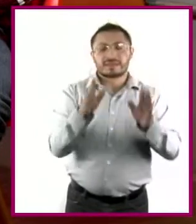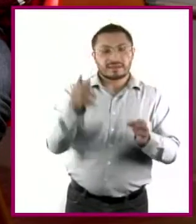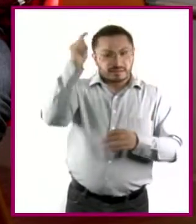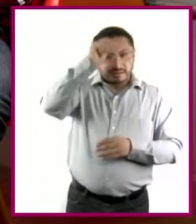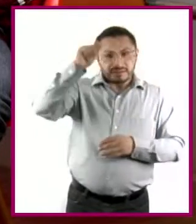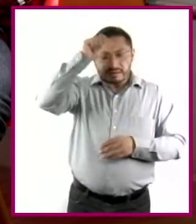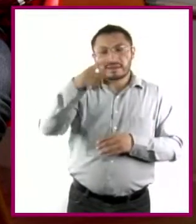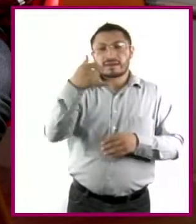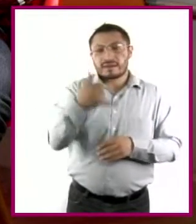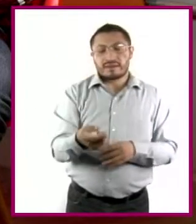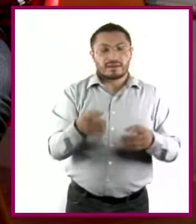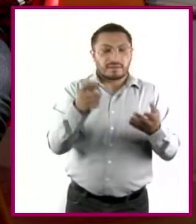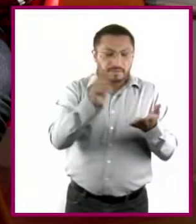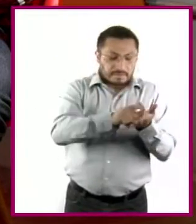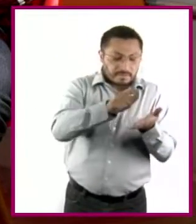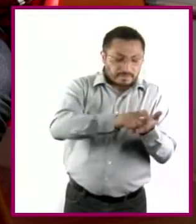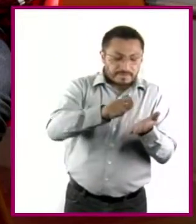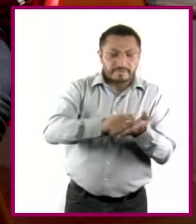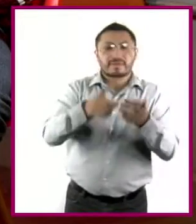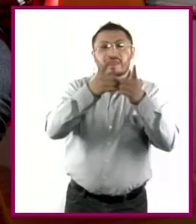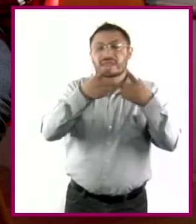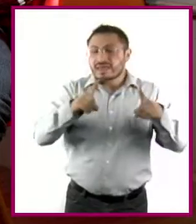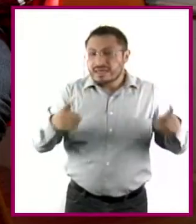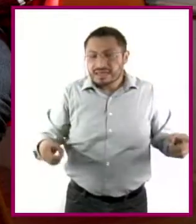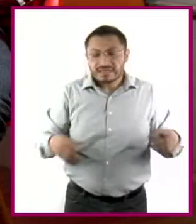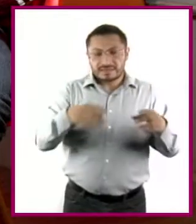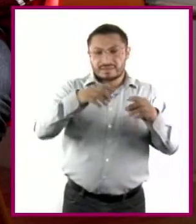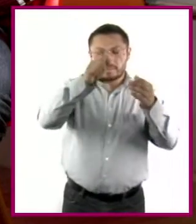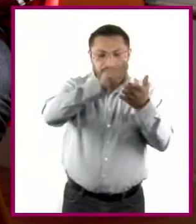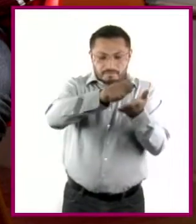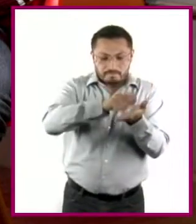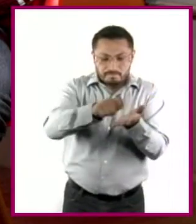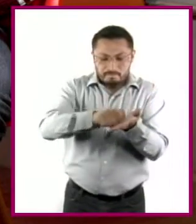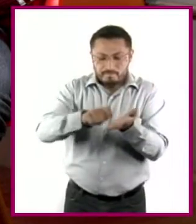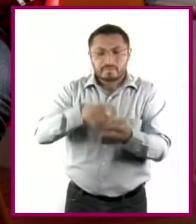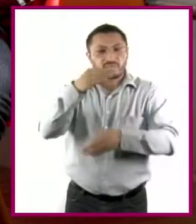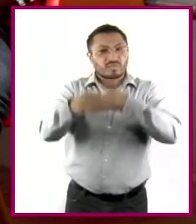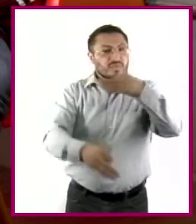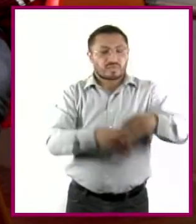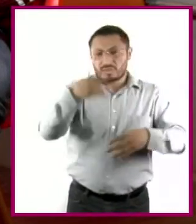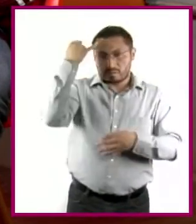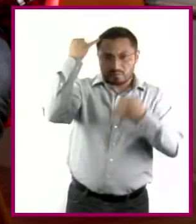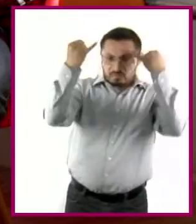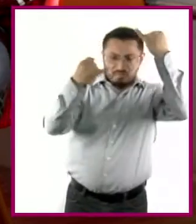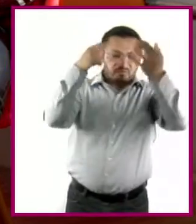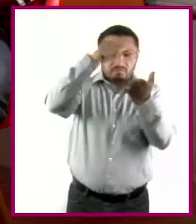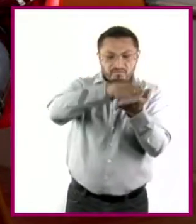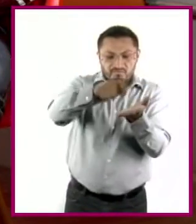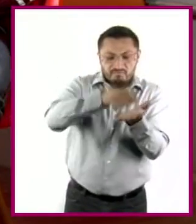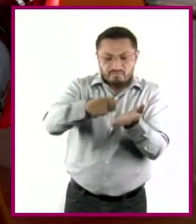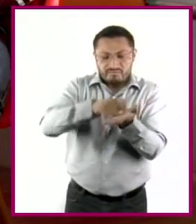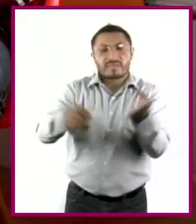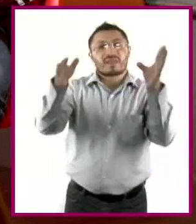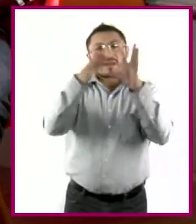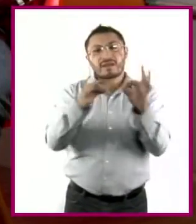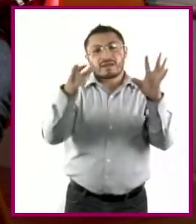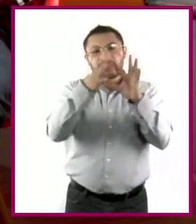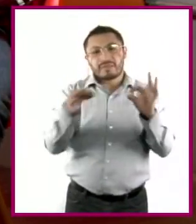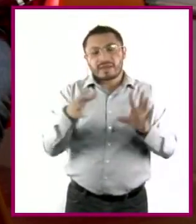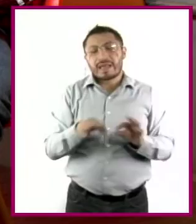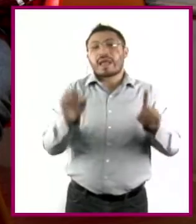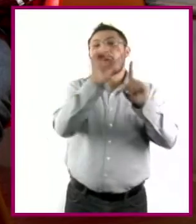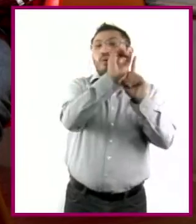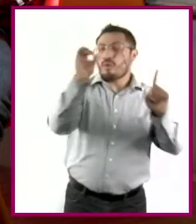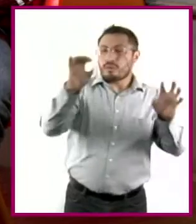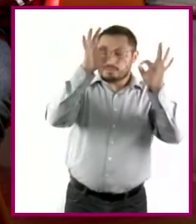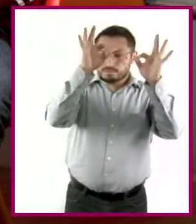se desarrolla a lo largo del cuerpo del trabajo con todos los razonamientos necesarios, construyendo un tren de pensamiento ordenado,